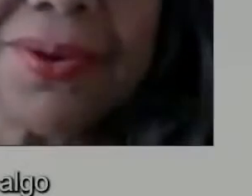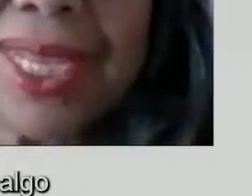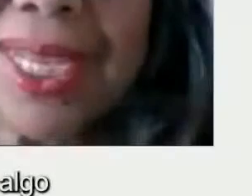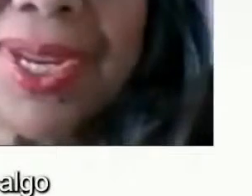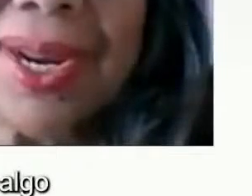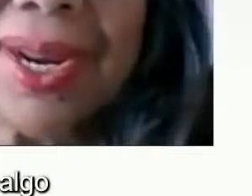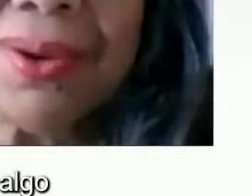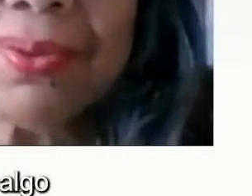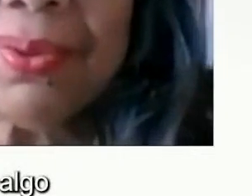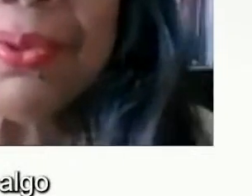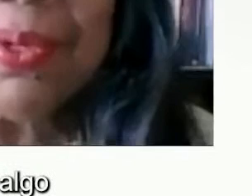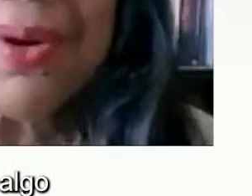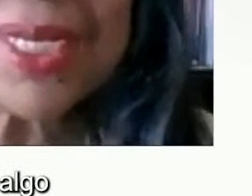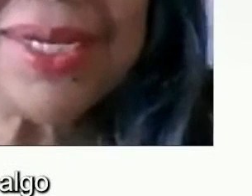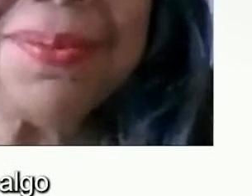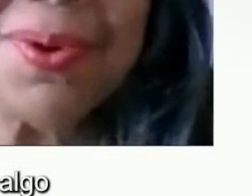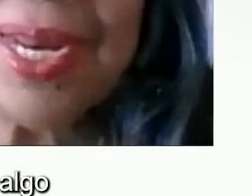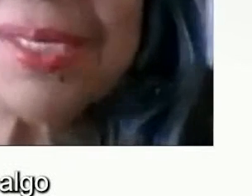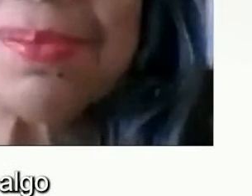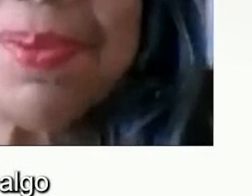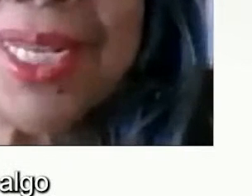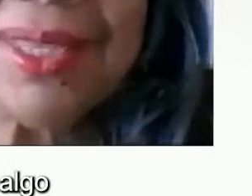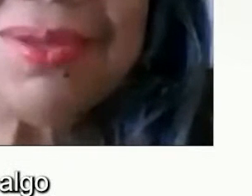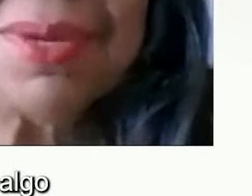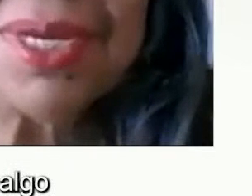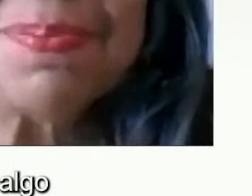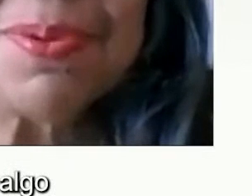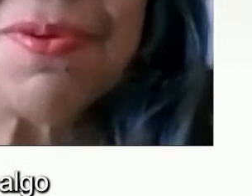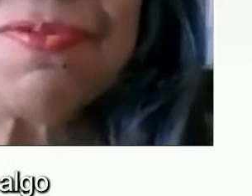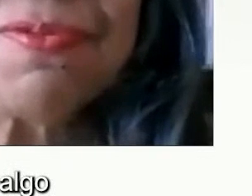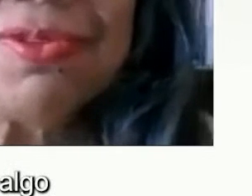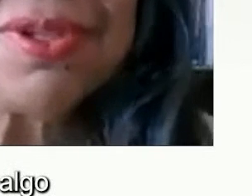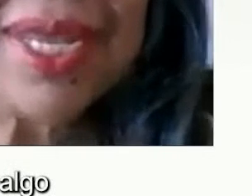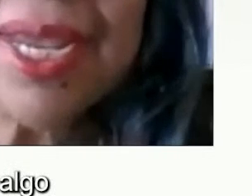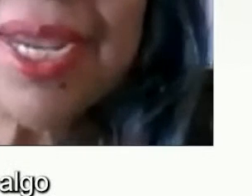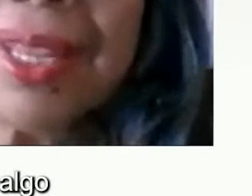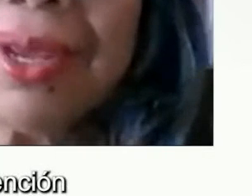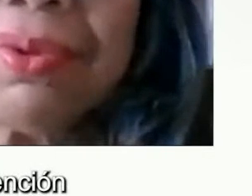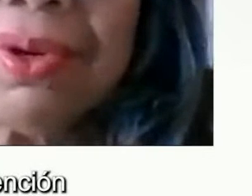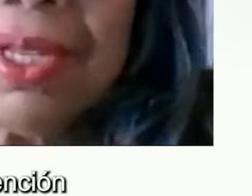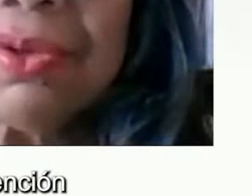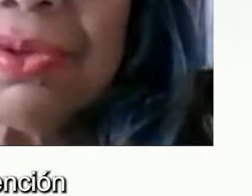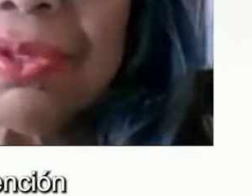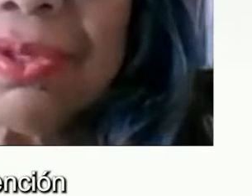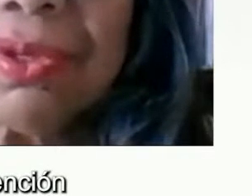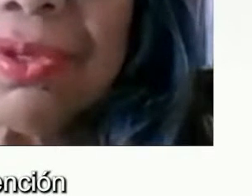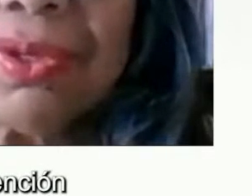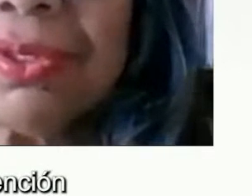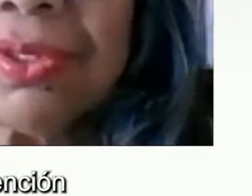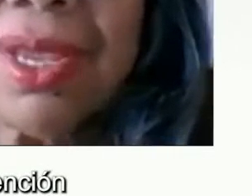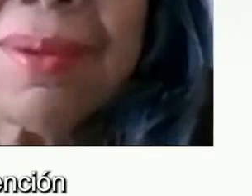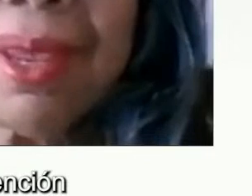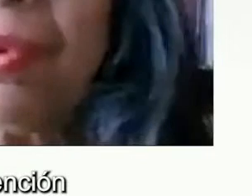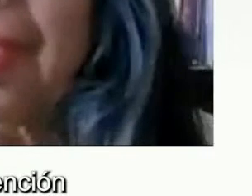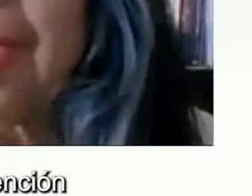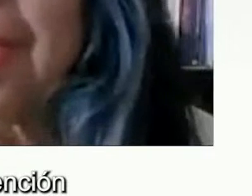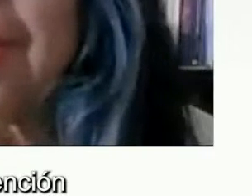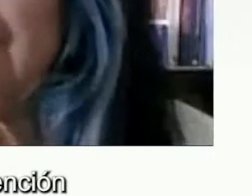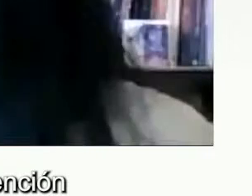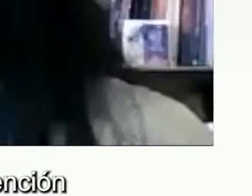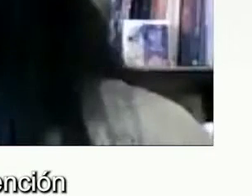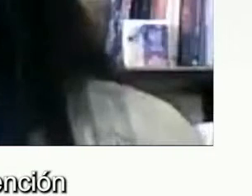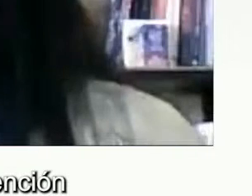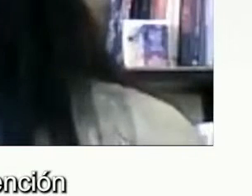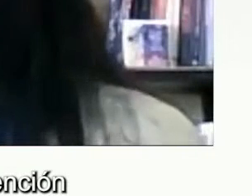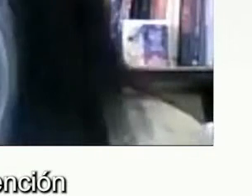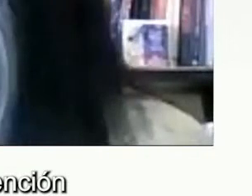Y bueno, yo considero que la cultura es algo así como el espíritu, lo más profundo de cada uno de nosotros. Me llamó la